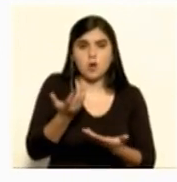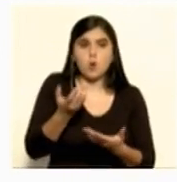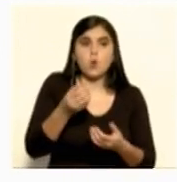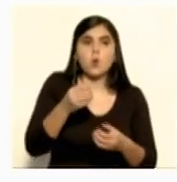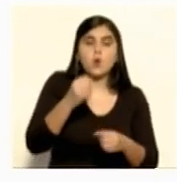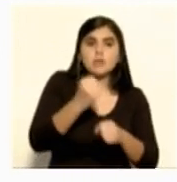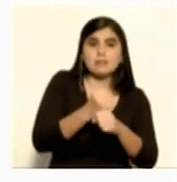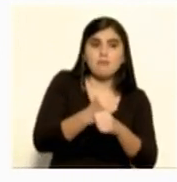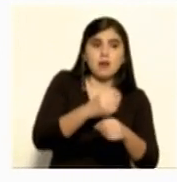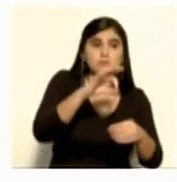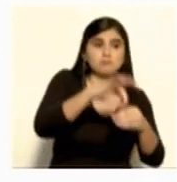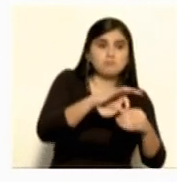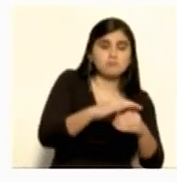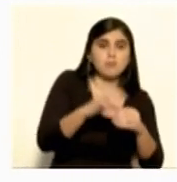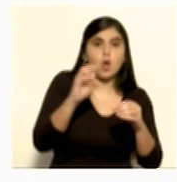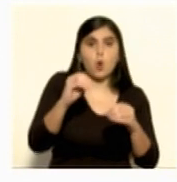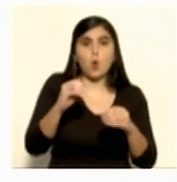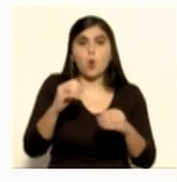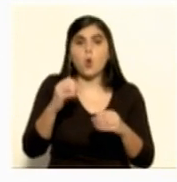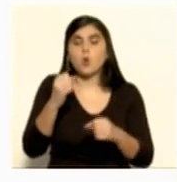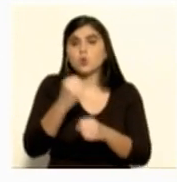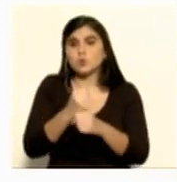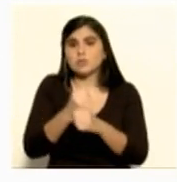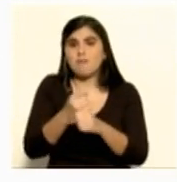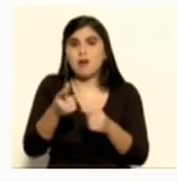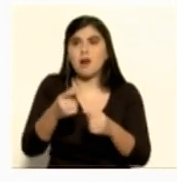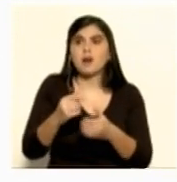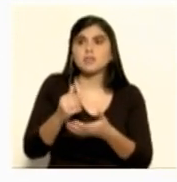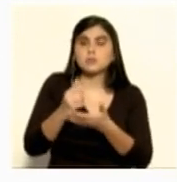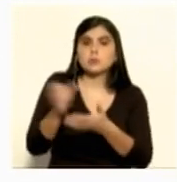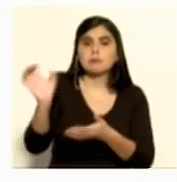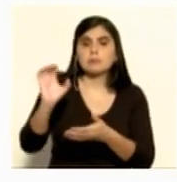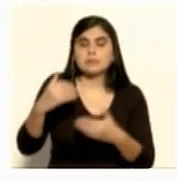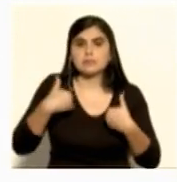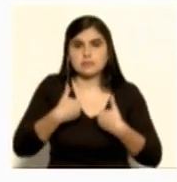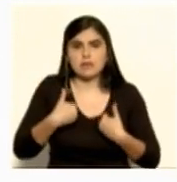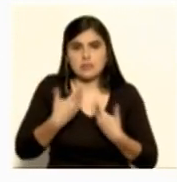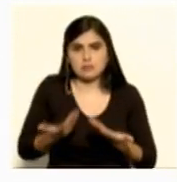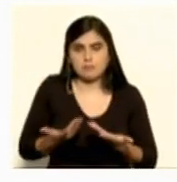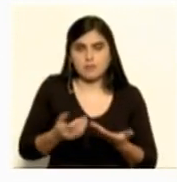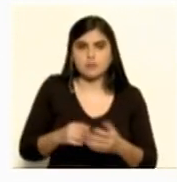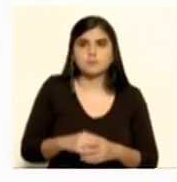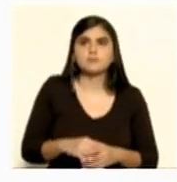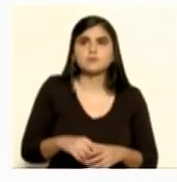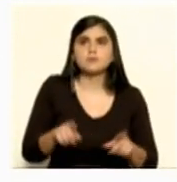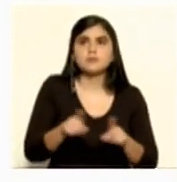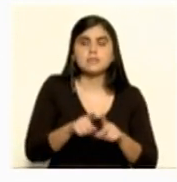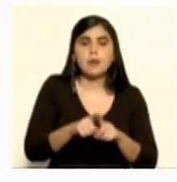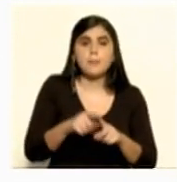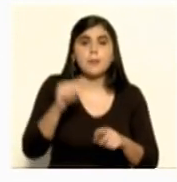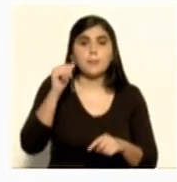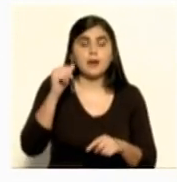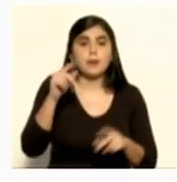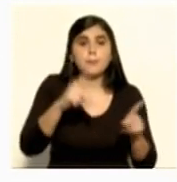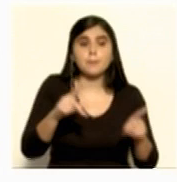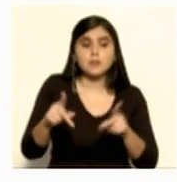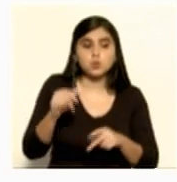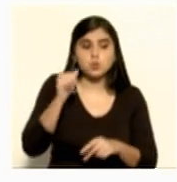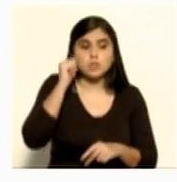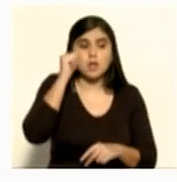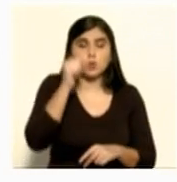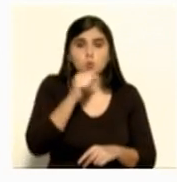o veterinarios. Y las ferias del agricultor con franja diferenciada para personas adultas mayores de 5